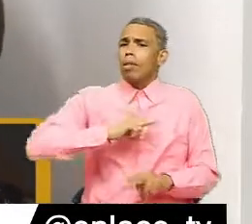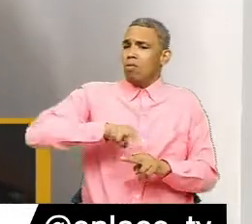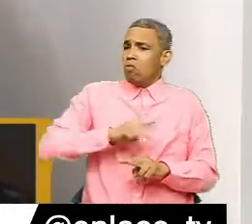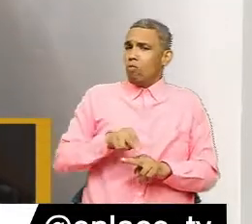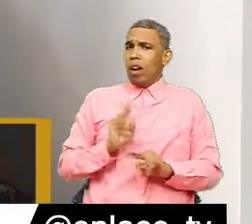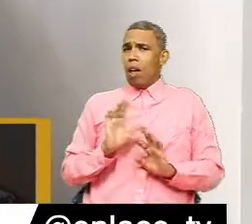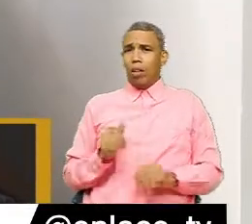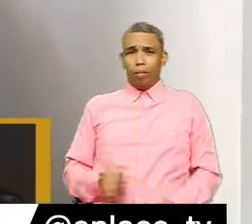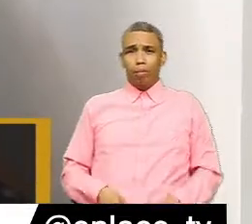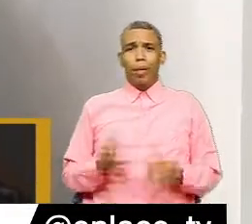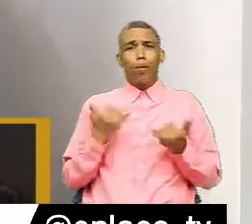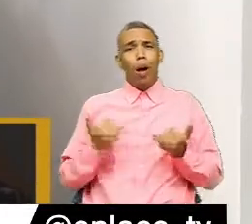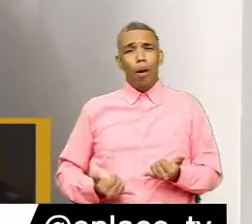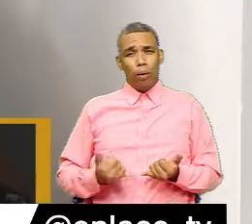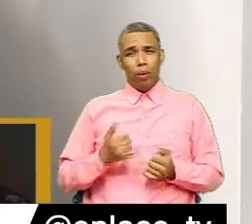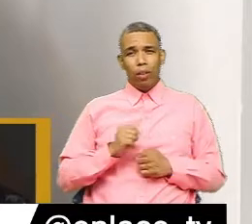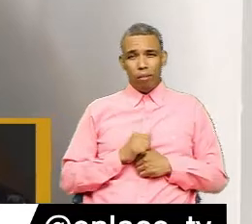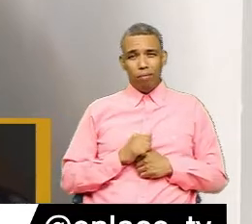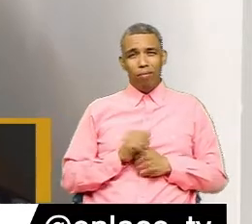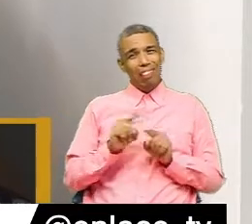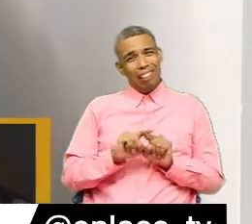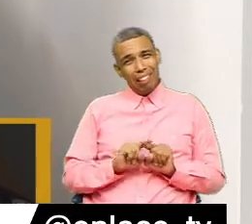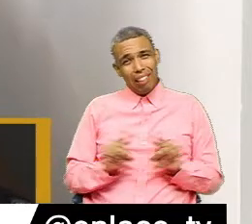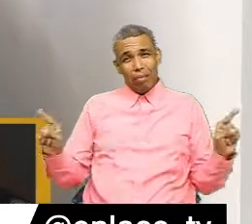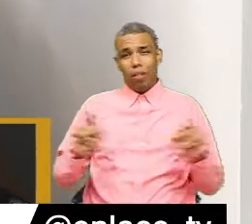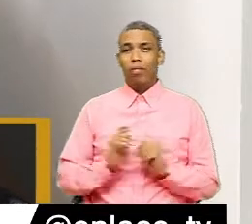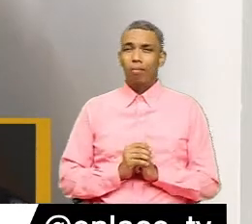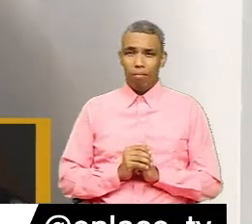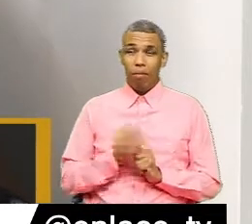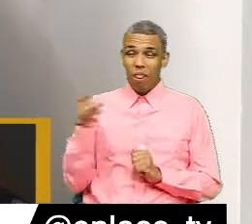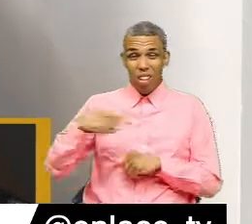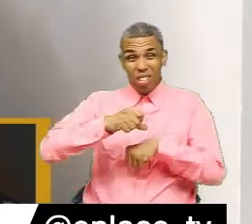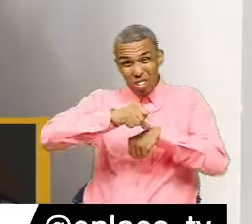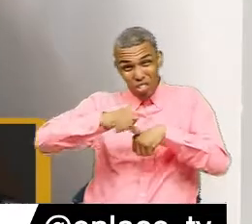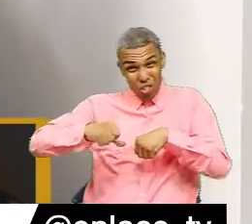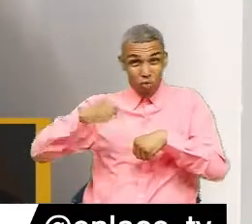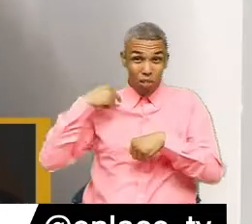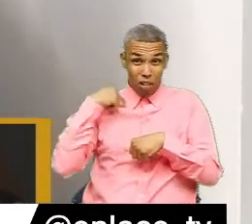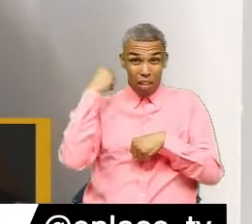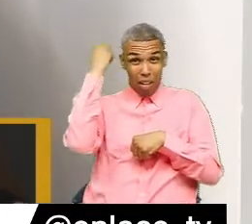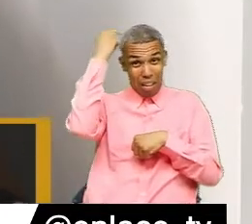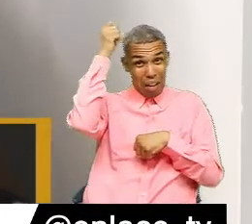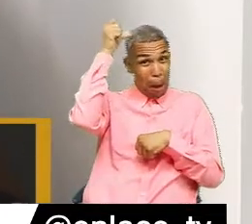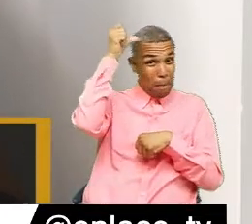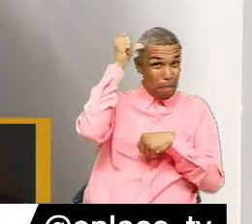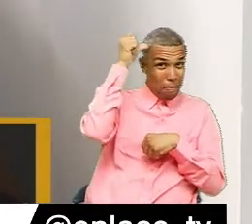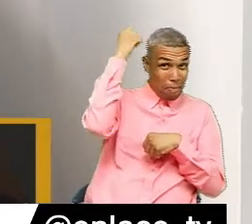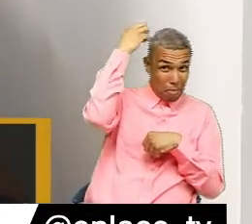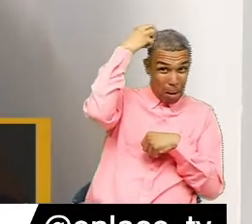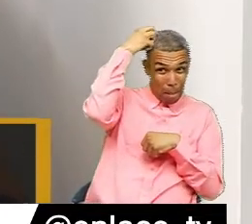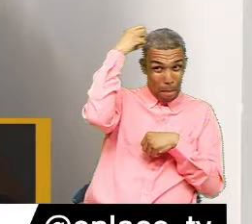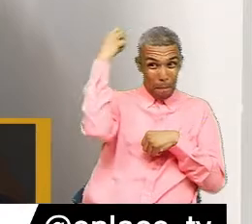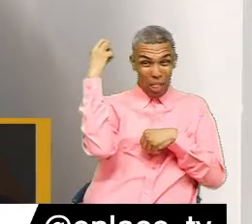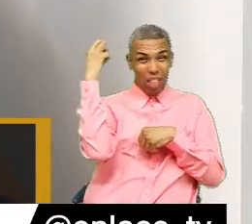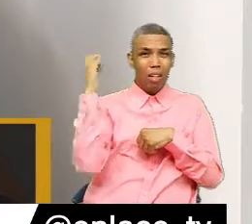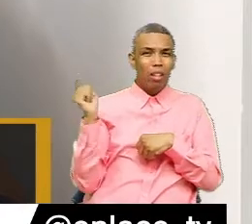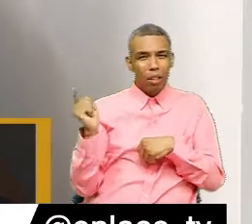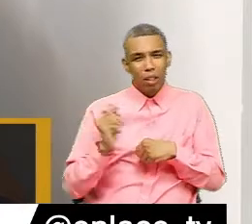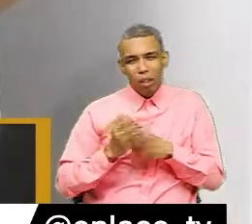independiente. Les quiero pedir colaboración porque pues me ofrecieron un tratamiento a